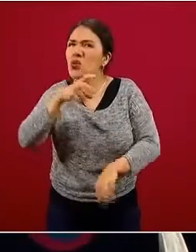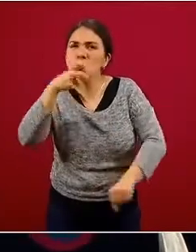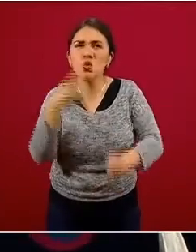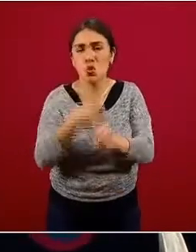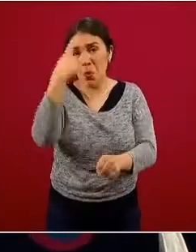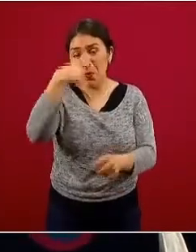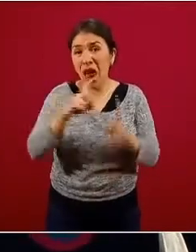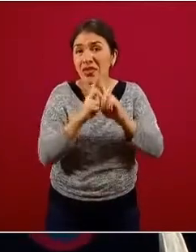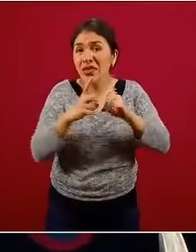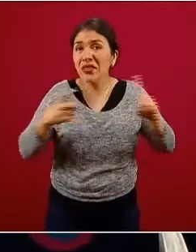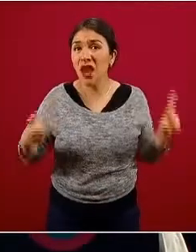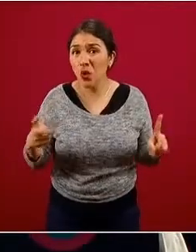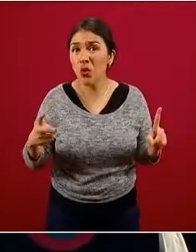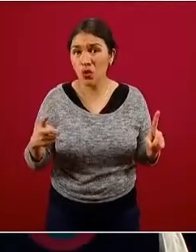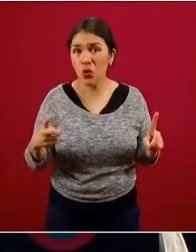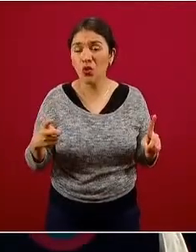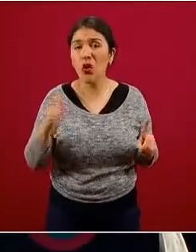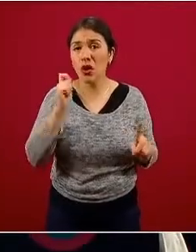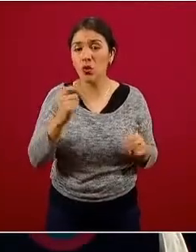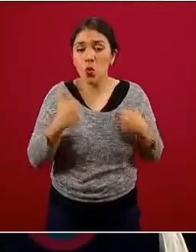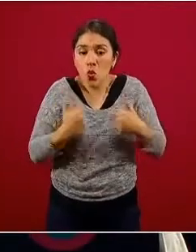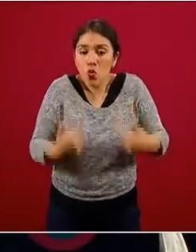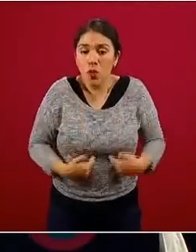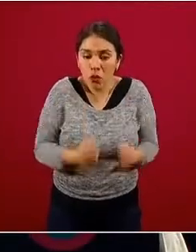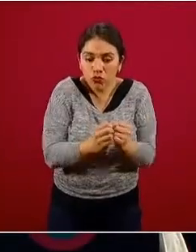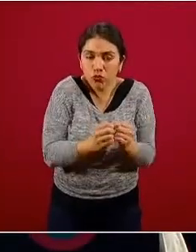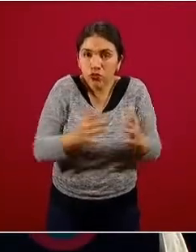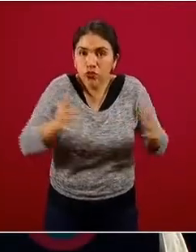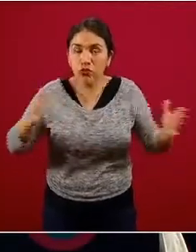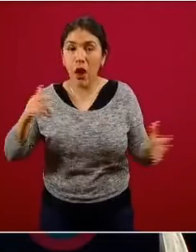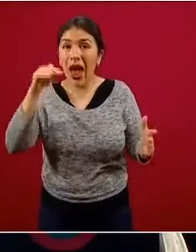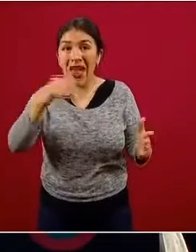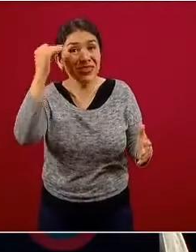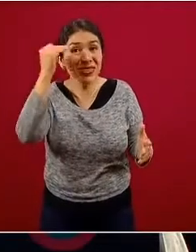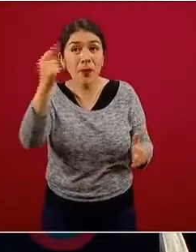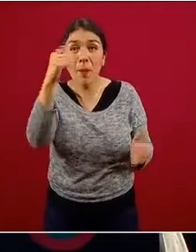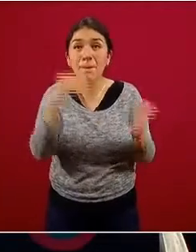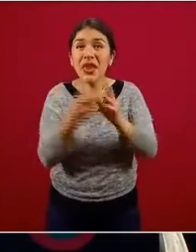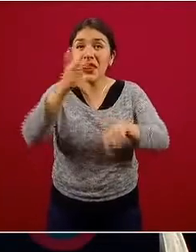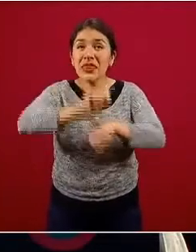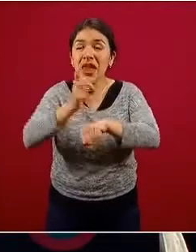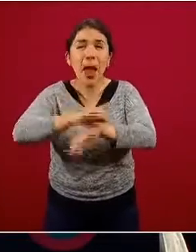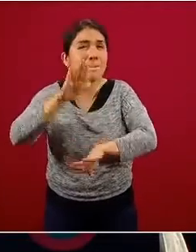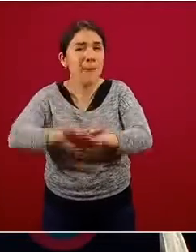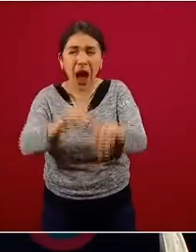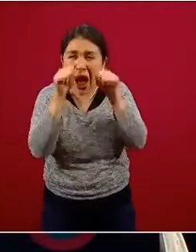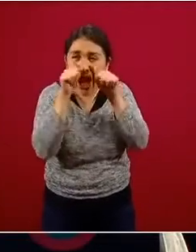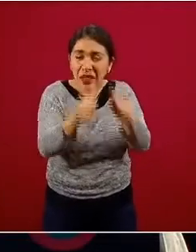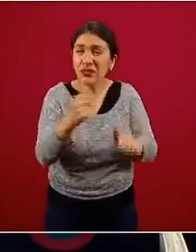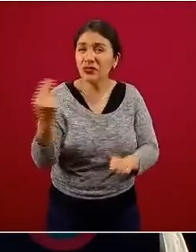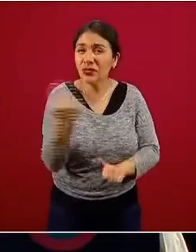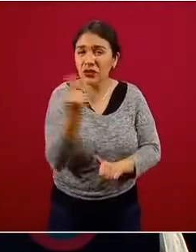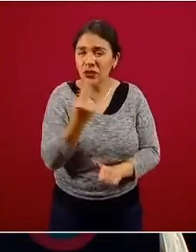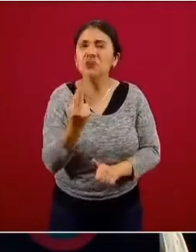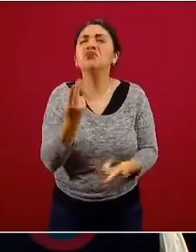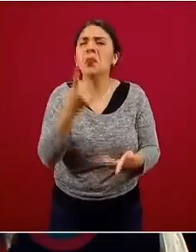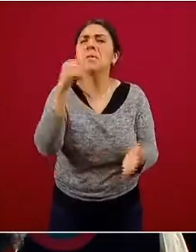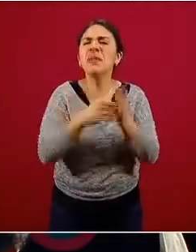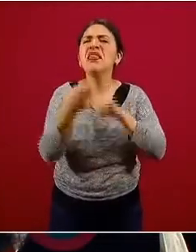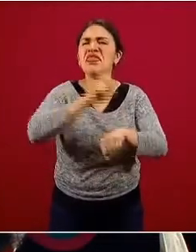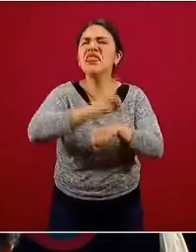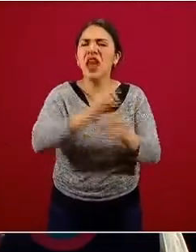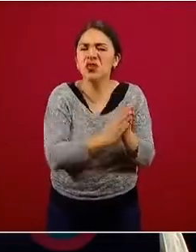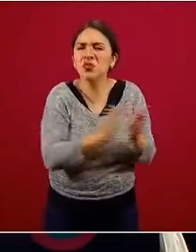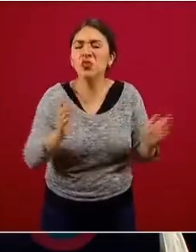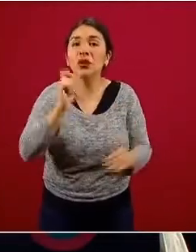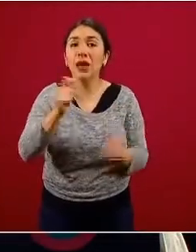de desarrollo del humano. Es el periodo donde más debemos enfocarnos. ¿Cuáles son los primeros 1000 días de